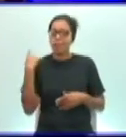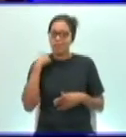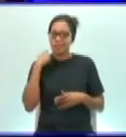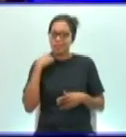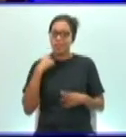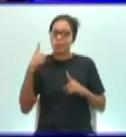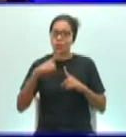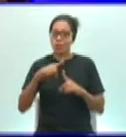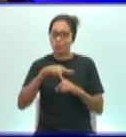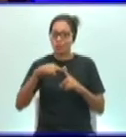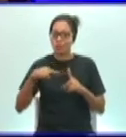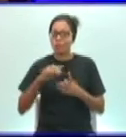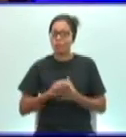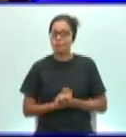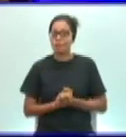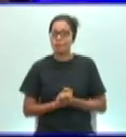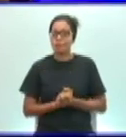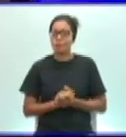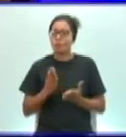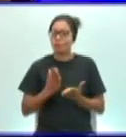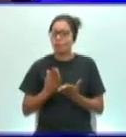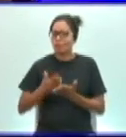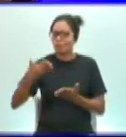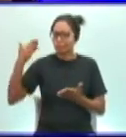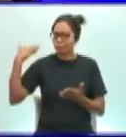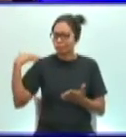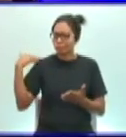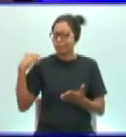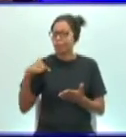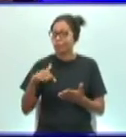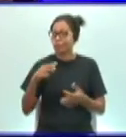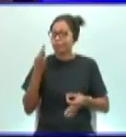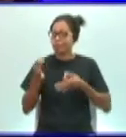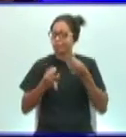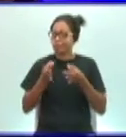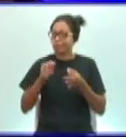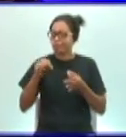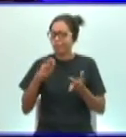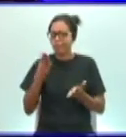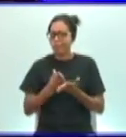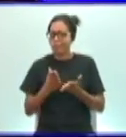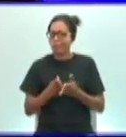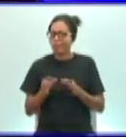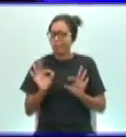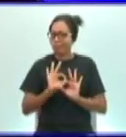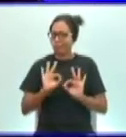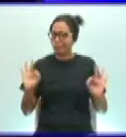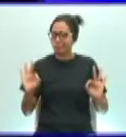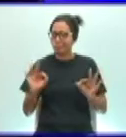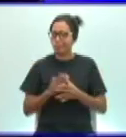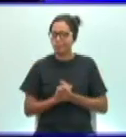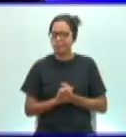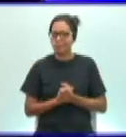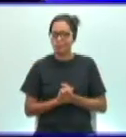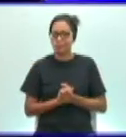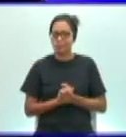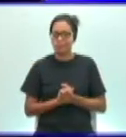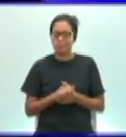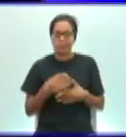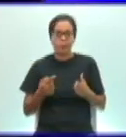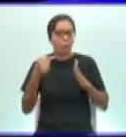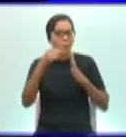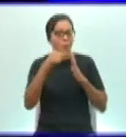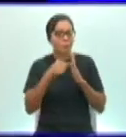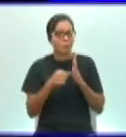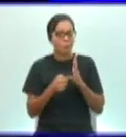profesional. Ya desde la clase anterior yo le había anunciado que hoy teníamos una clase un poco especial, teniendo en cuenta las particularidades de lo que